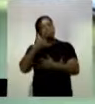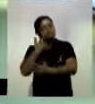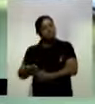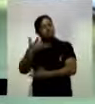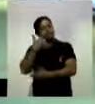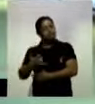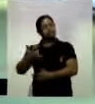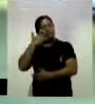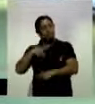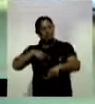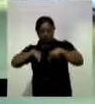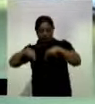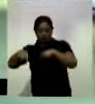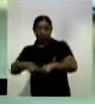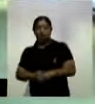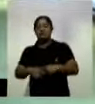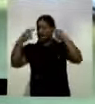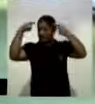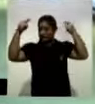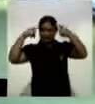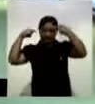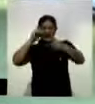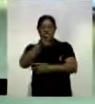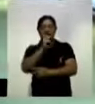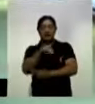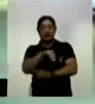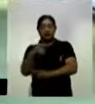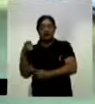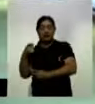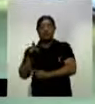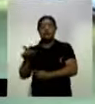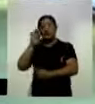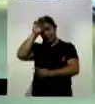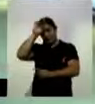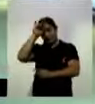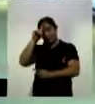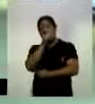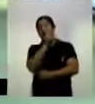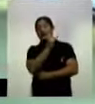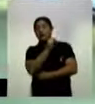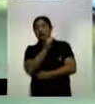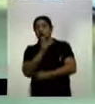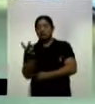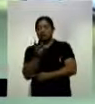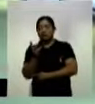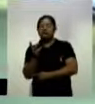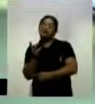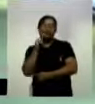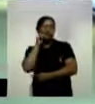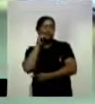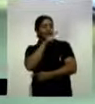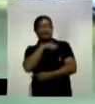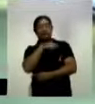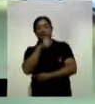pie, pues el título de lo que es la Copa MX, tanto Monterrey como Tijuana, pese a la cancelación del torneo